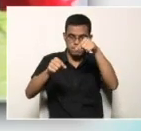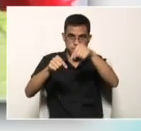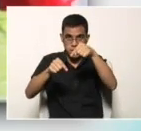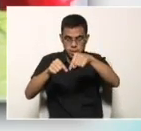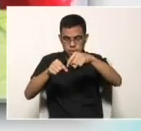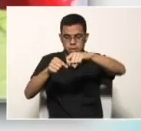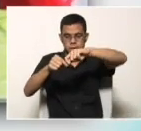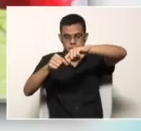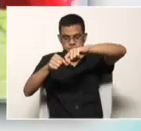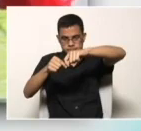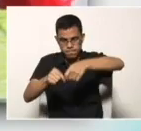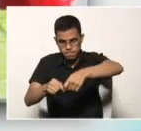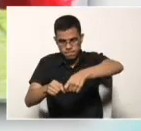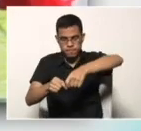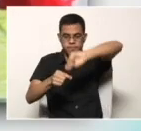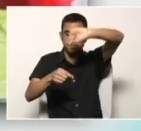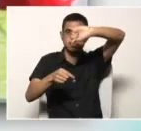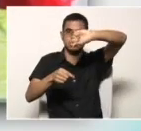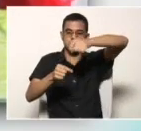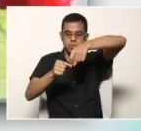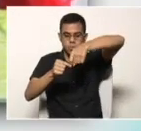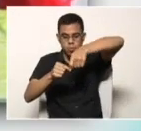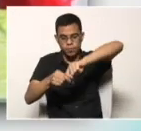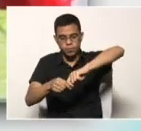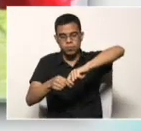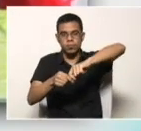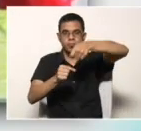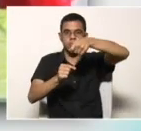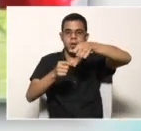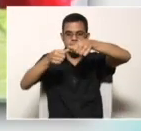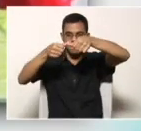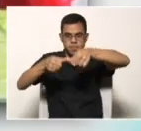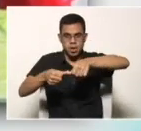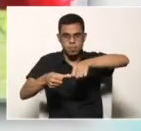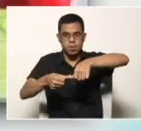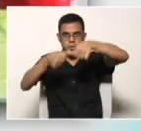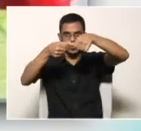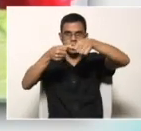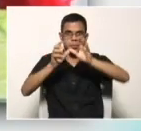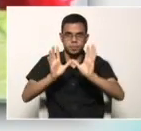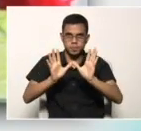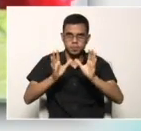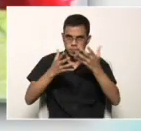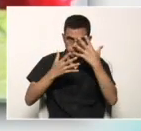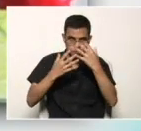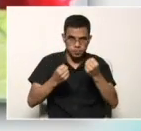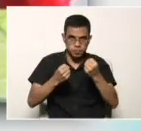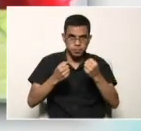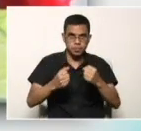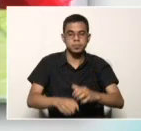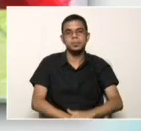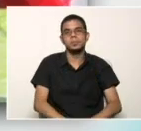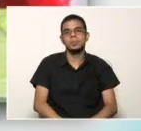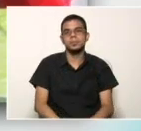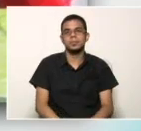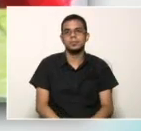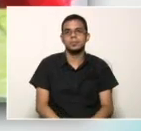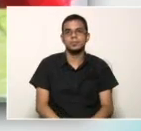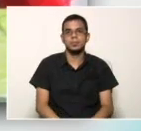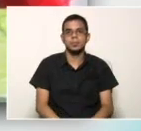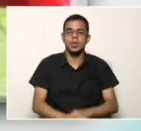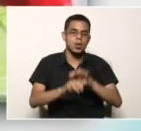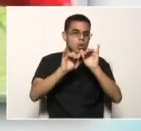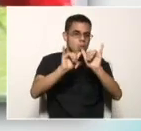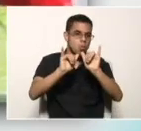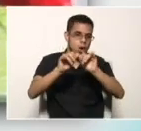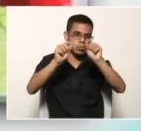izquierda y subimos. Así sucesivamente con el otro, presionamos, viramos hacia la izquierda y subimos. ¿Okay?